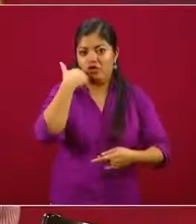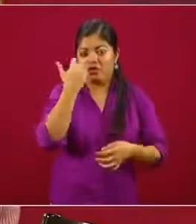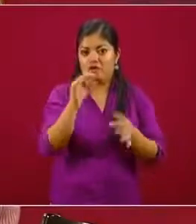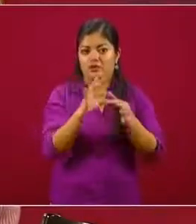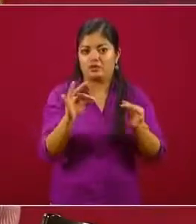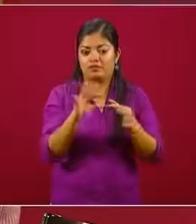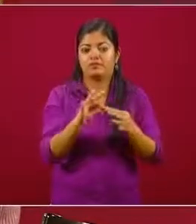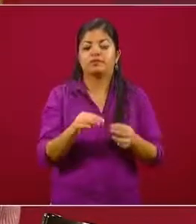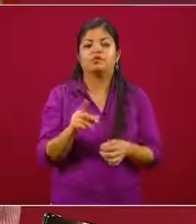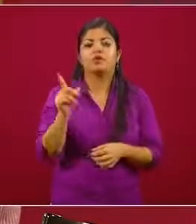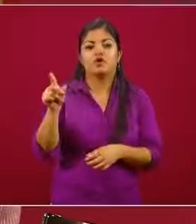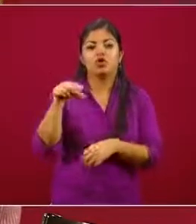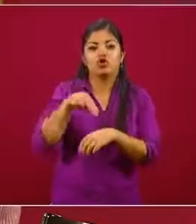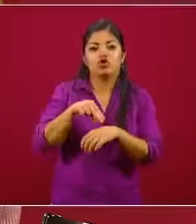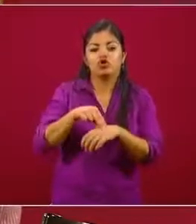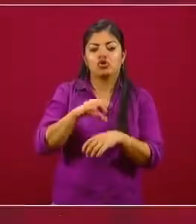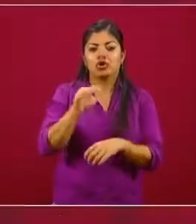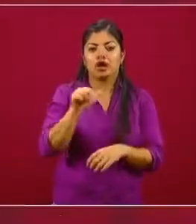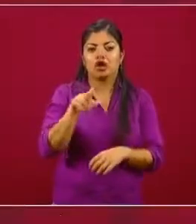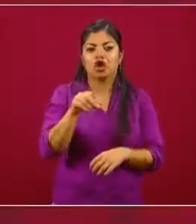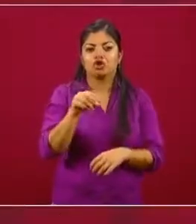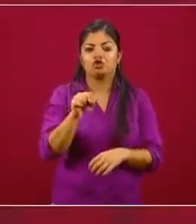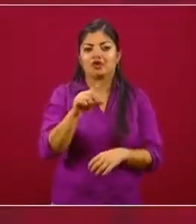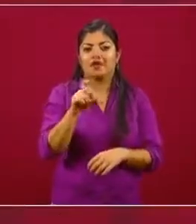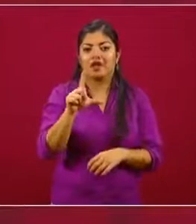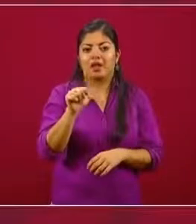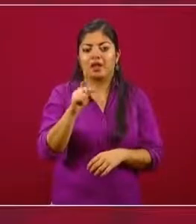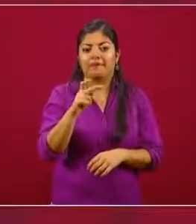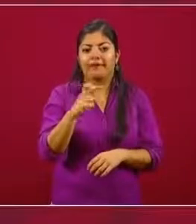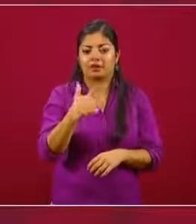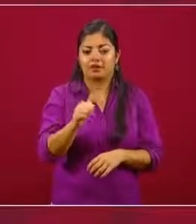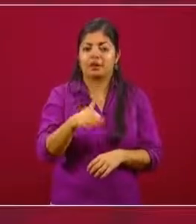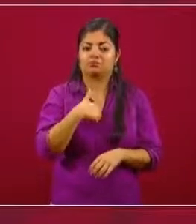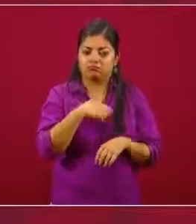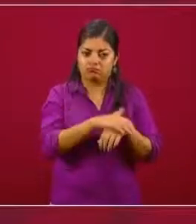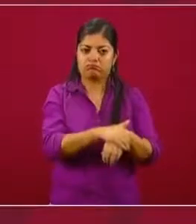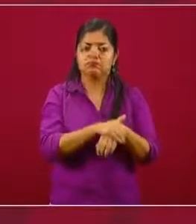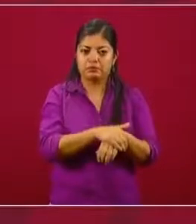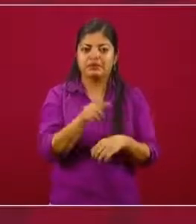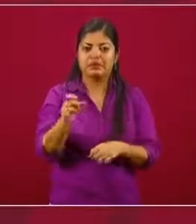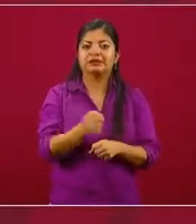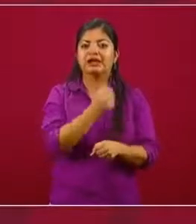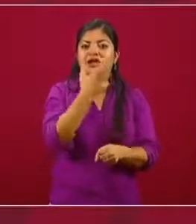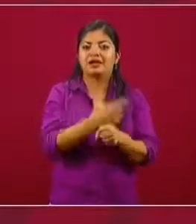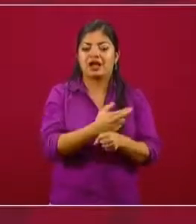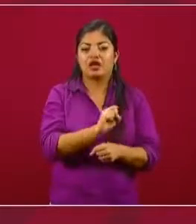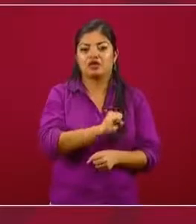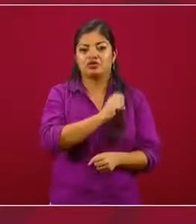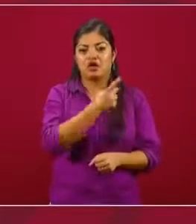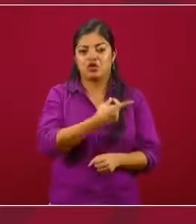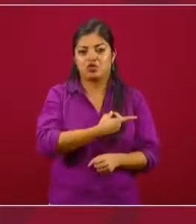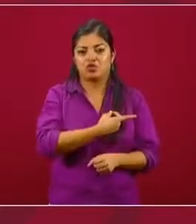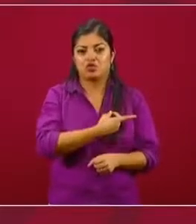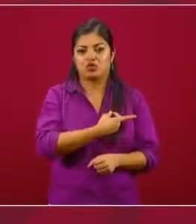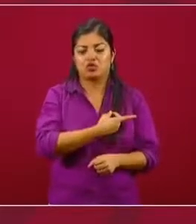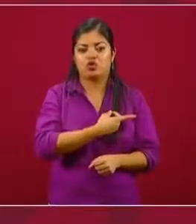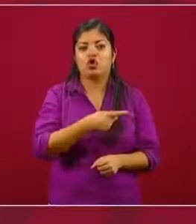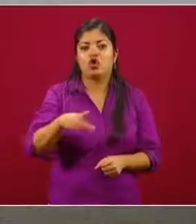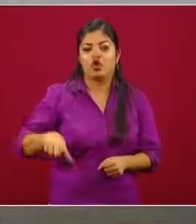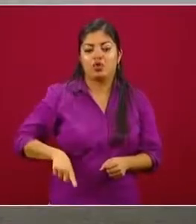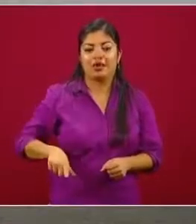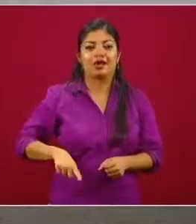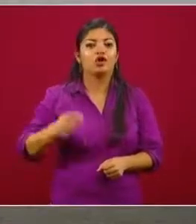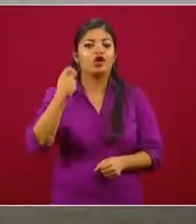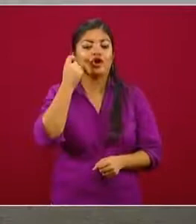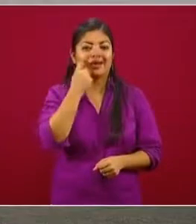El doctor Carlos de la Peña Pintos, el respetado amigo y colega, que es el secretario de Salud del gobierno de